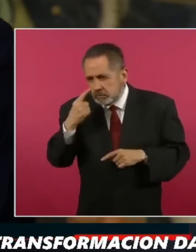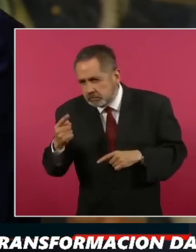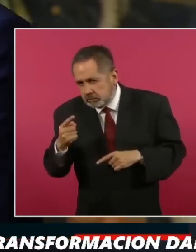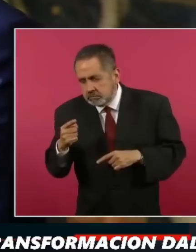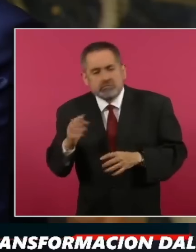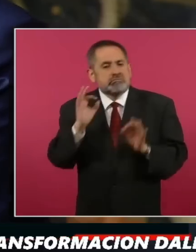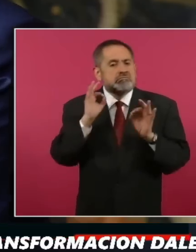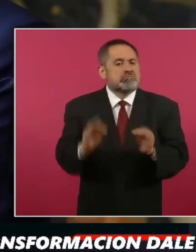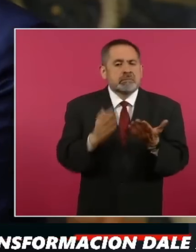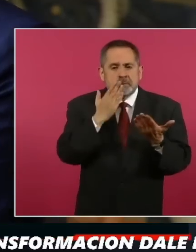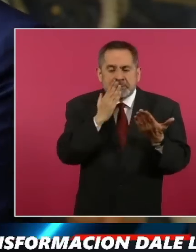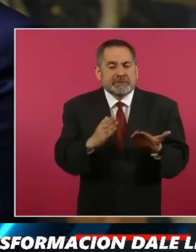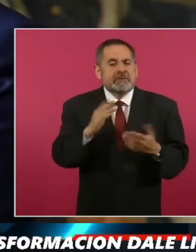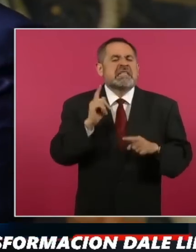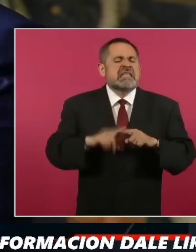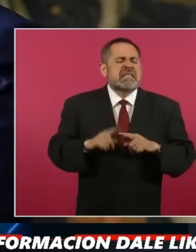presente que